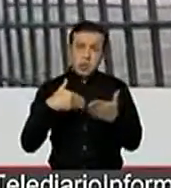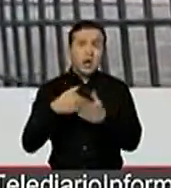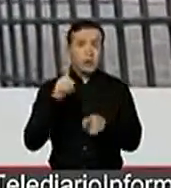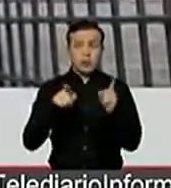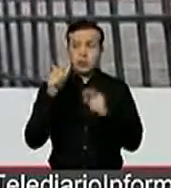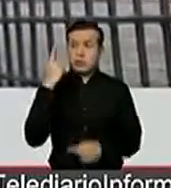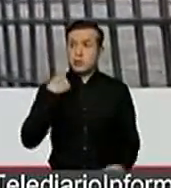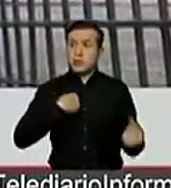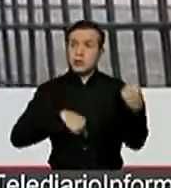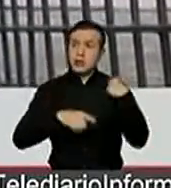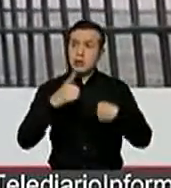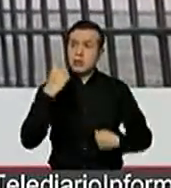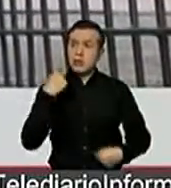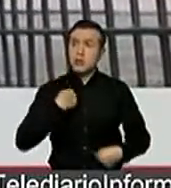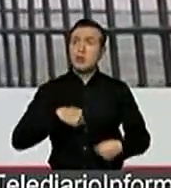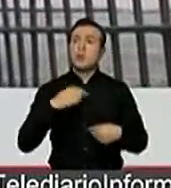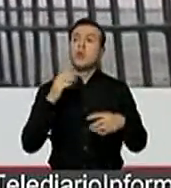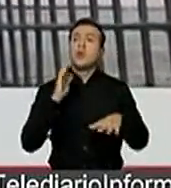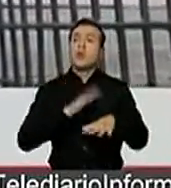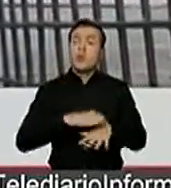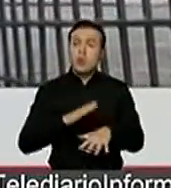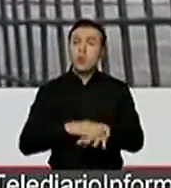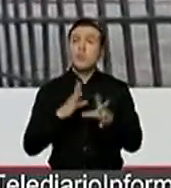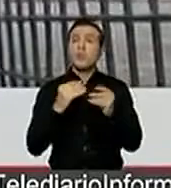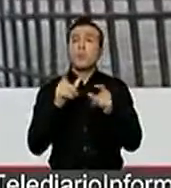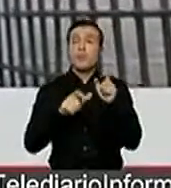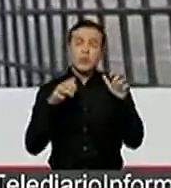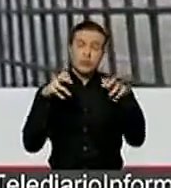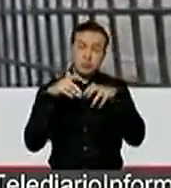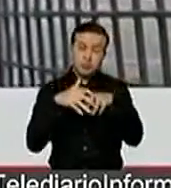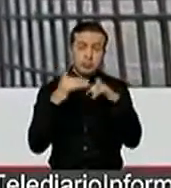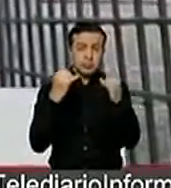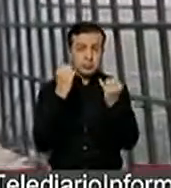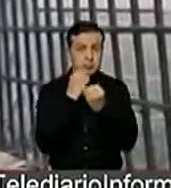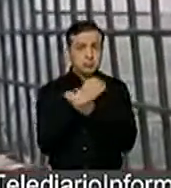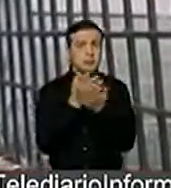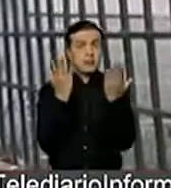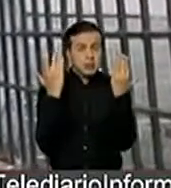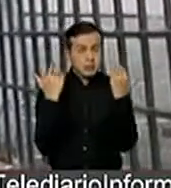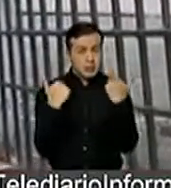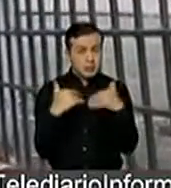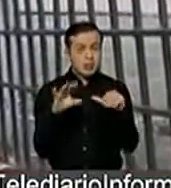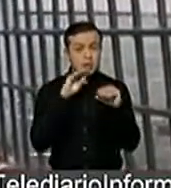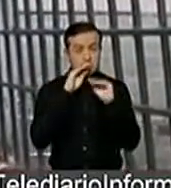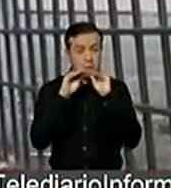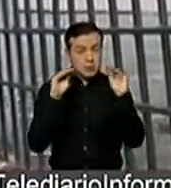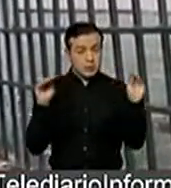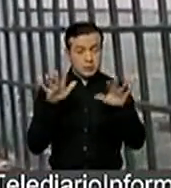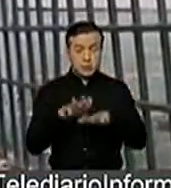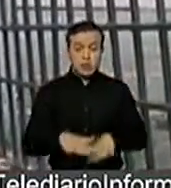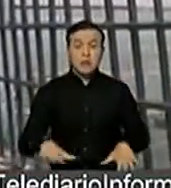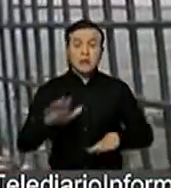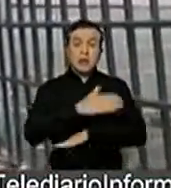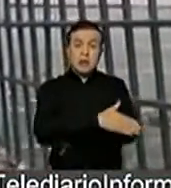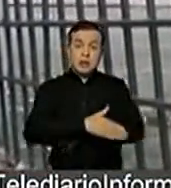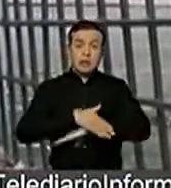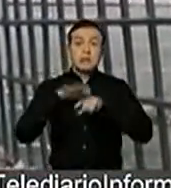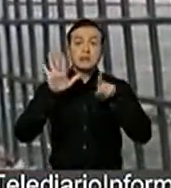heridos producto de estas manifestaciones. Esta es la información hasta el momento desde la avenida